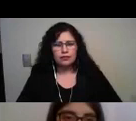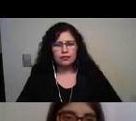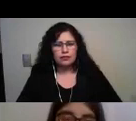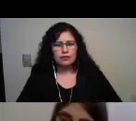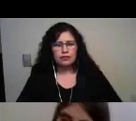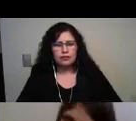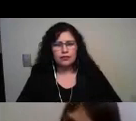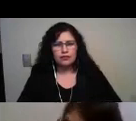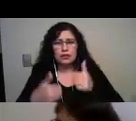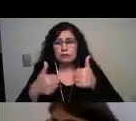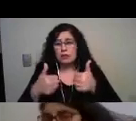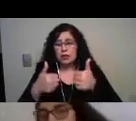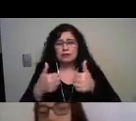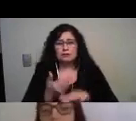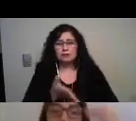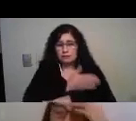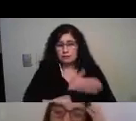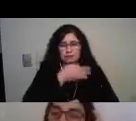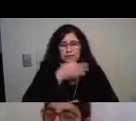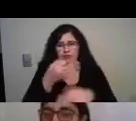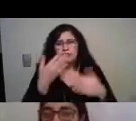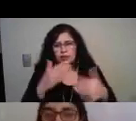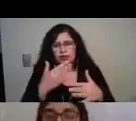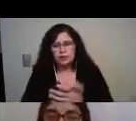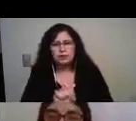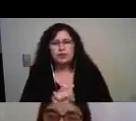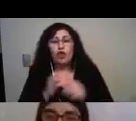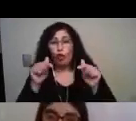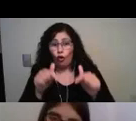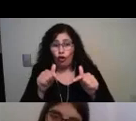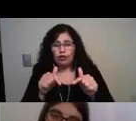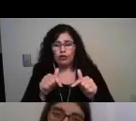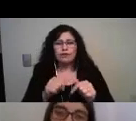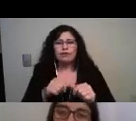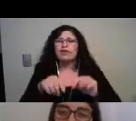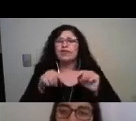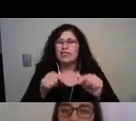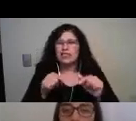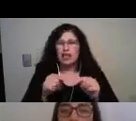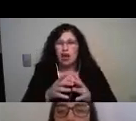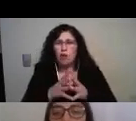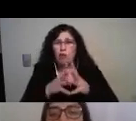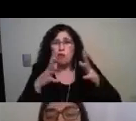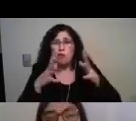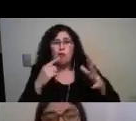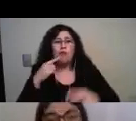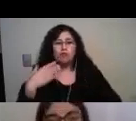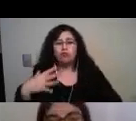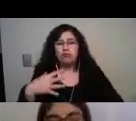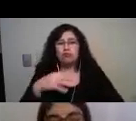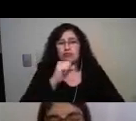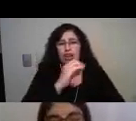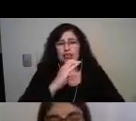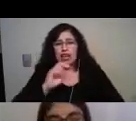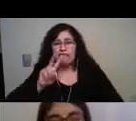Bien, tal como les contaba, ¿cierto? Hoy día corresponde a una de las grandes familias dentro de la neurología que tiene relación